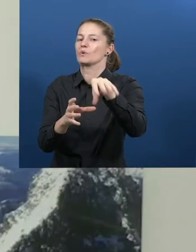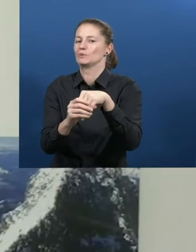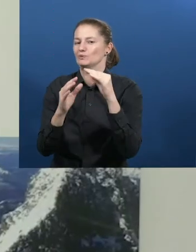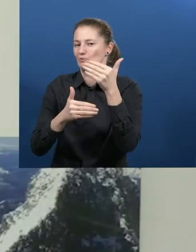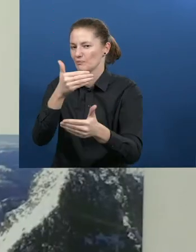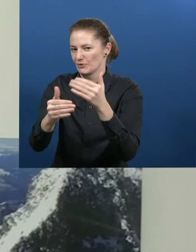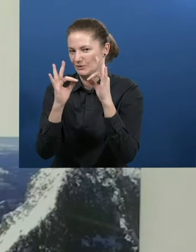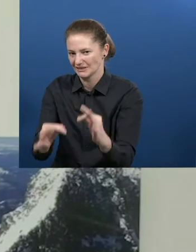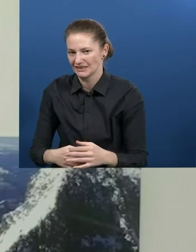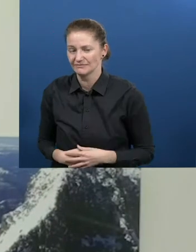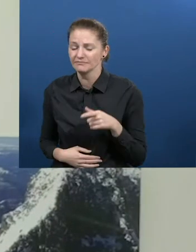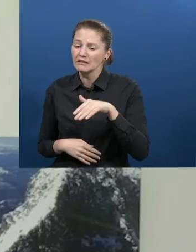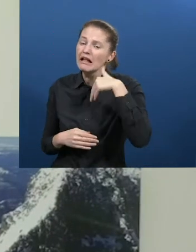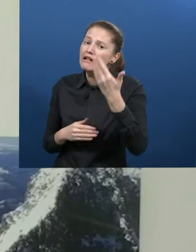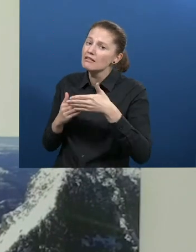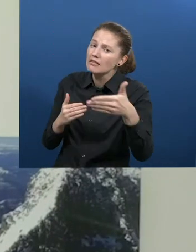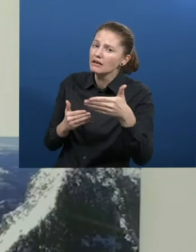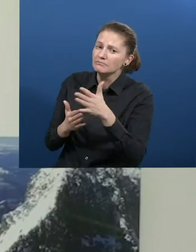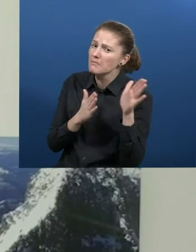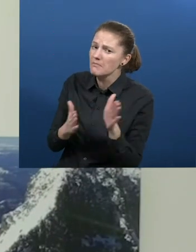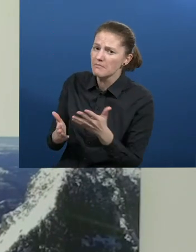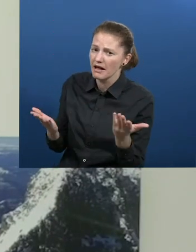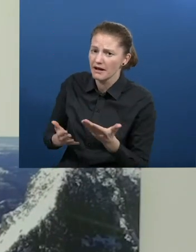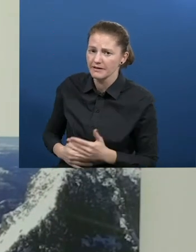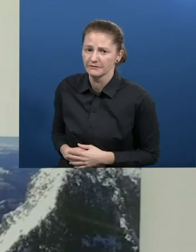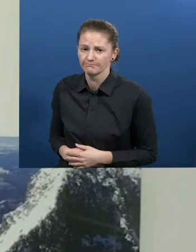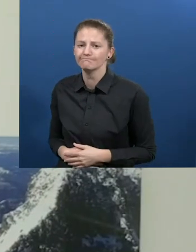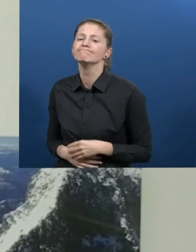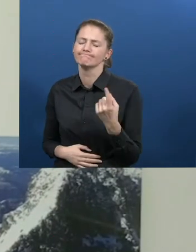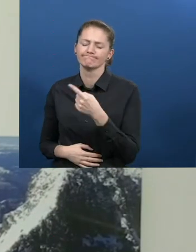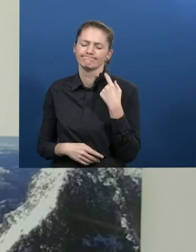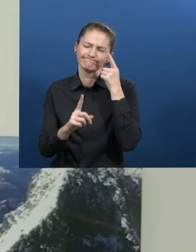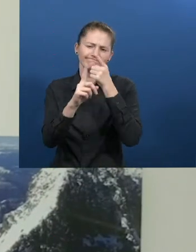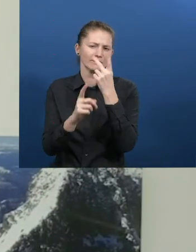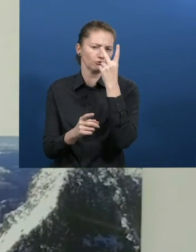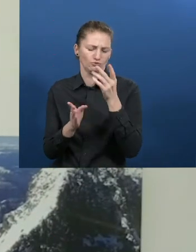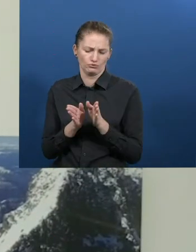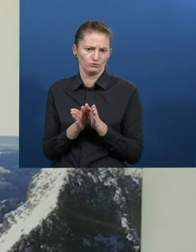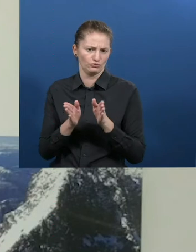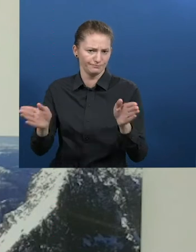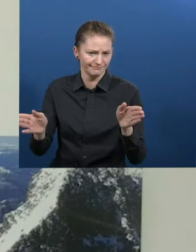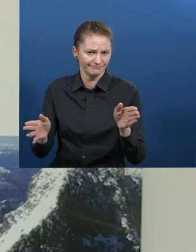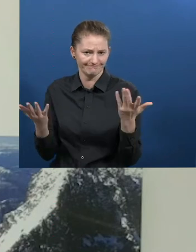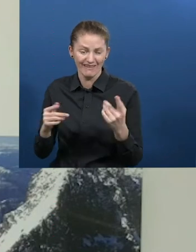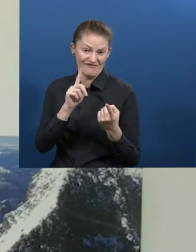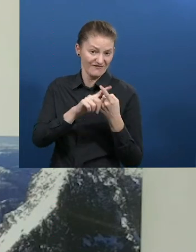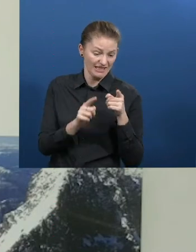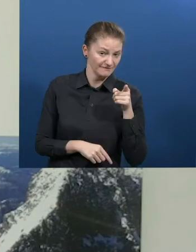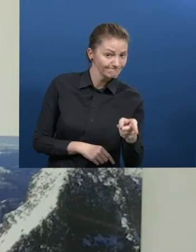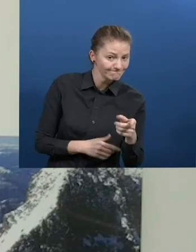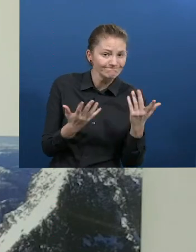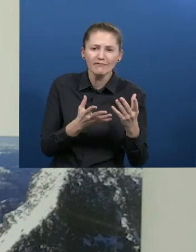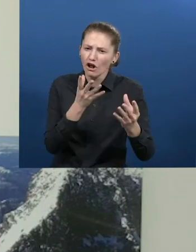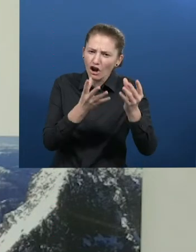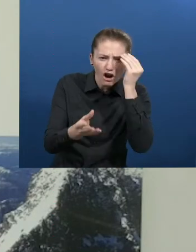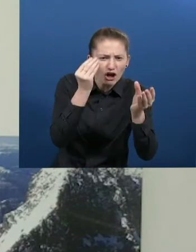En adelante, nuestro compromiso con el programa va en dos líneas. Primero, en aprender de cuáles son las otras barreras que hoy día nos